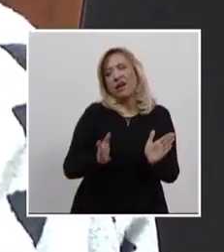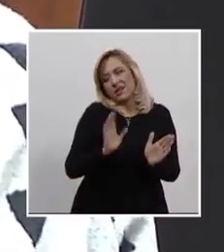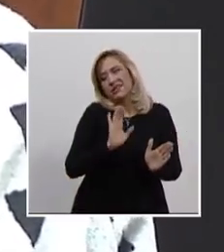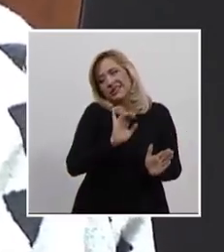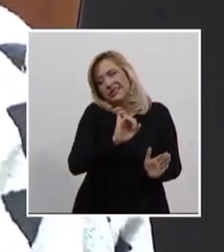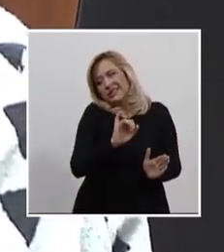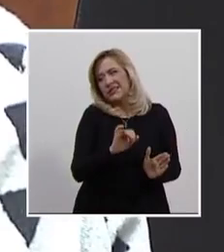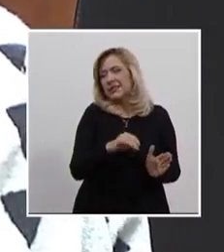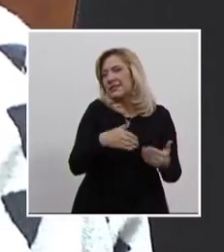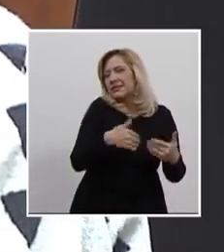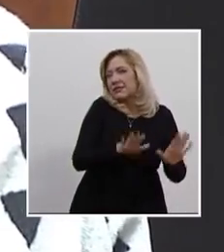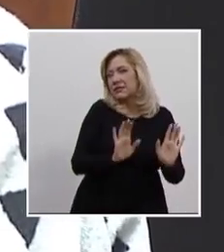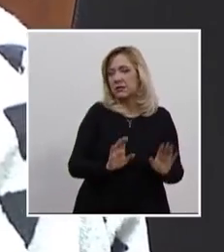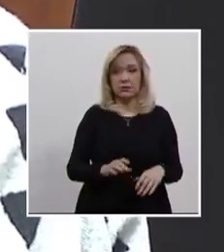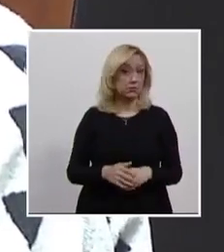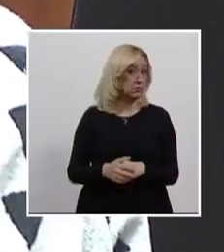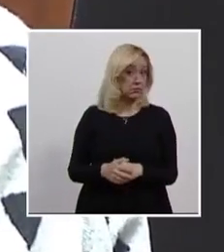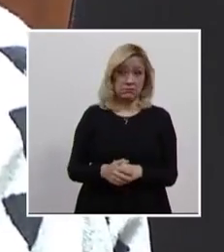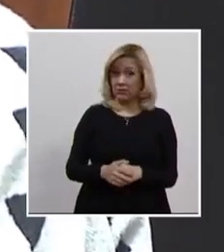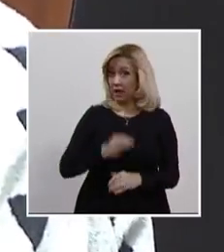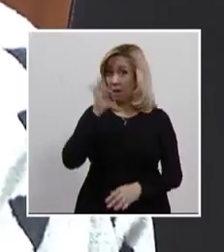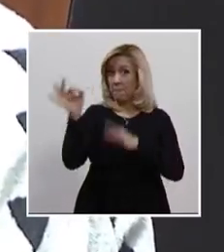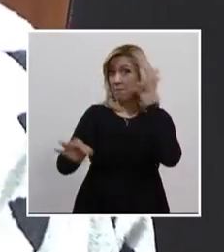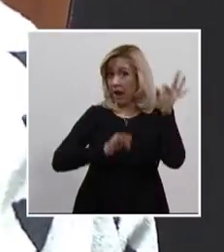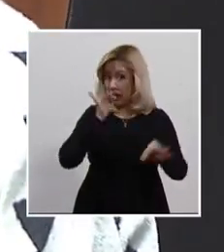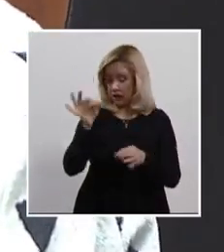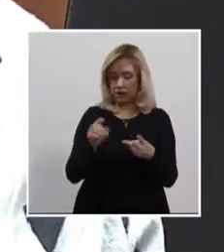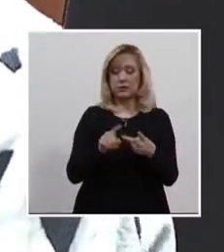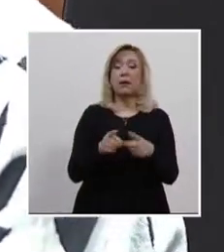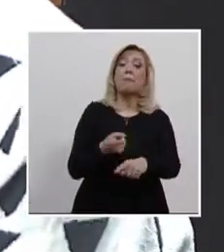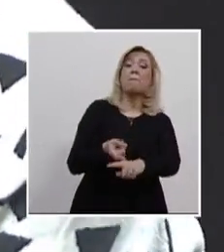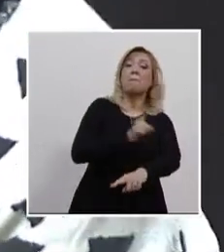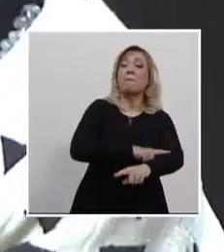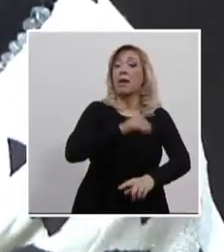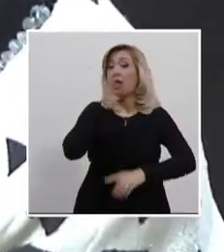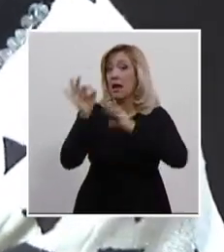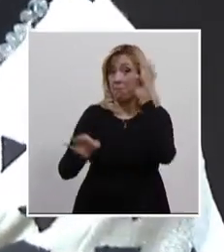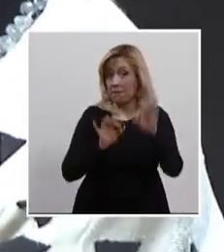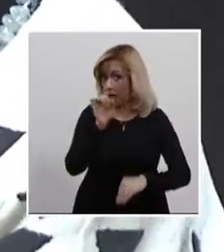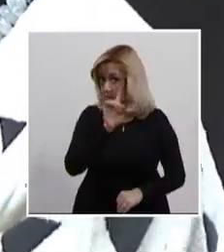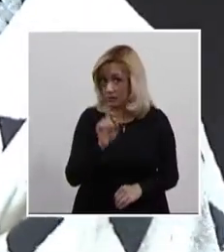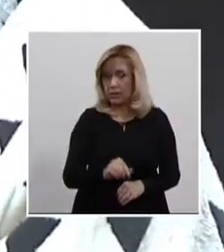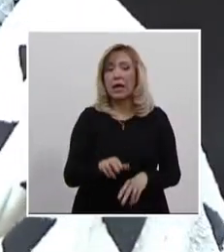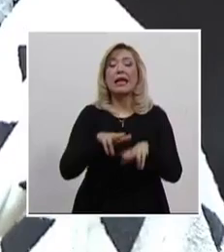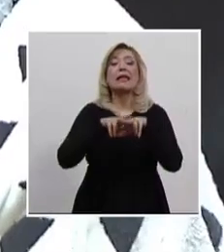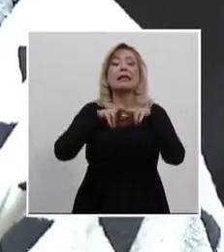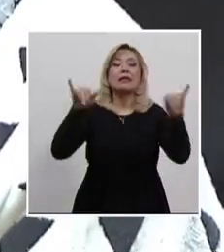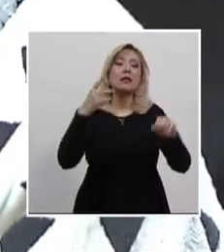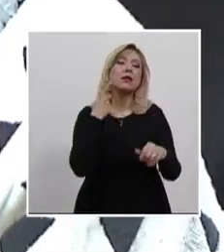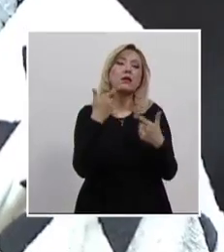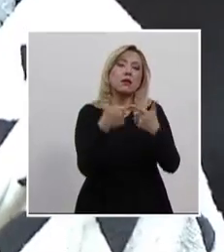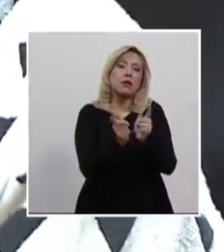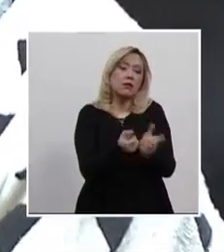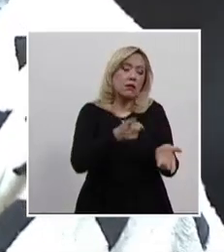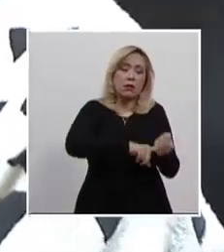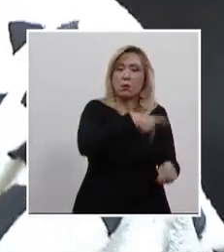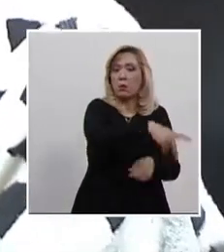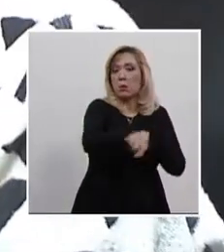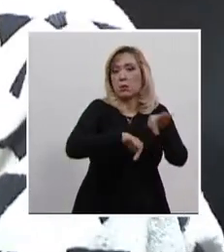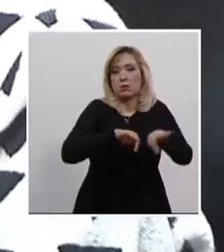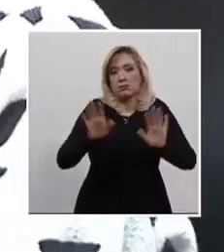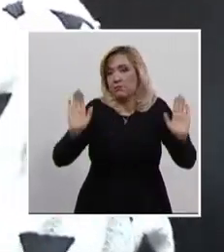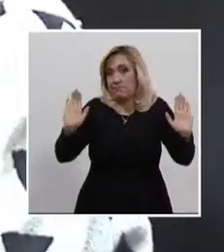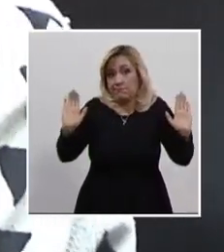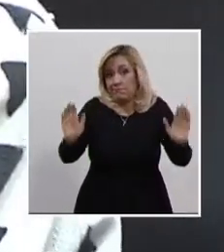flexibilidad ni en campañas, ni en precampañas, ni en procesos partidistas inéditos. En